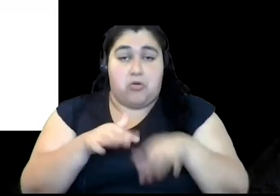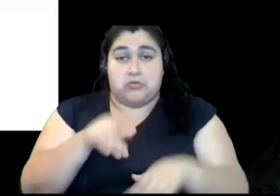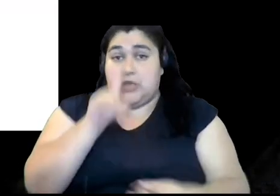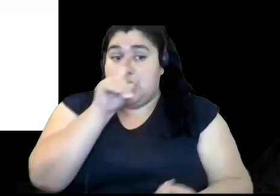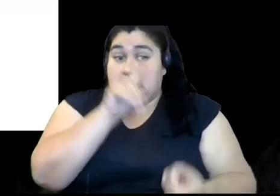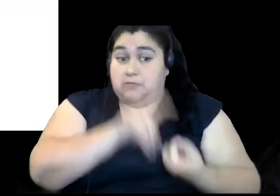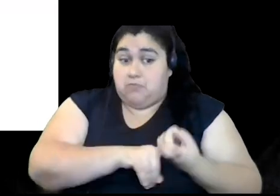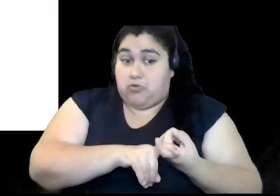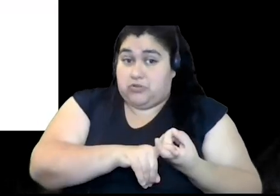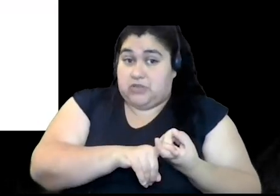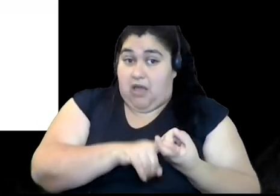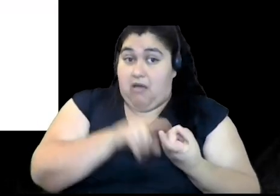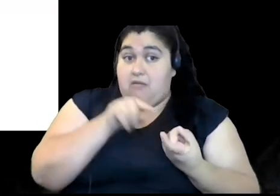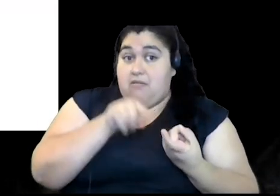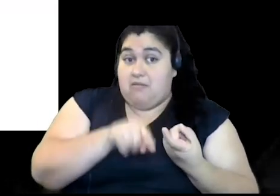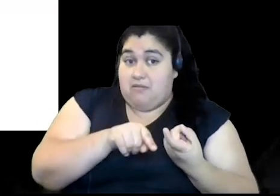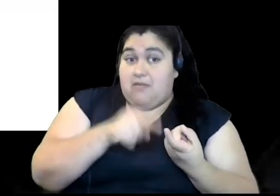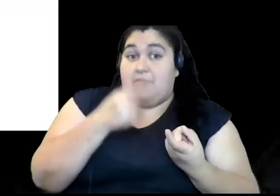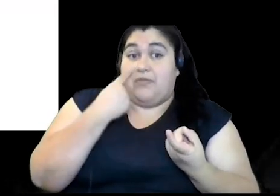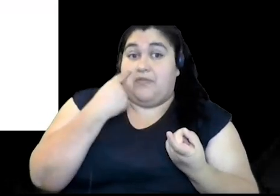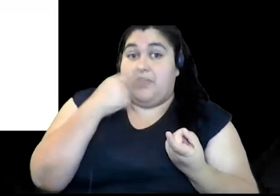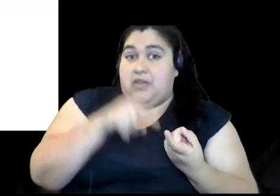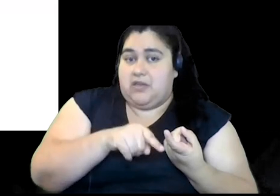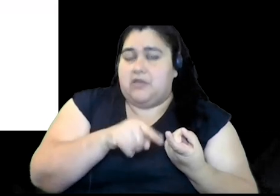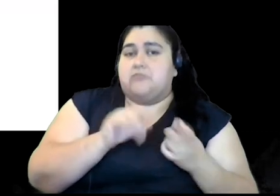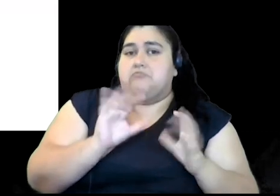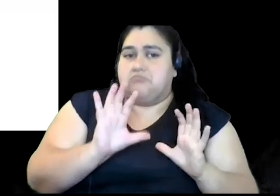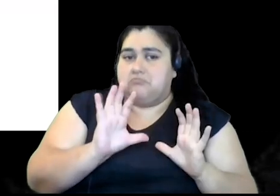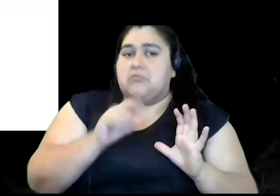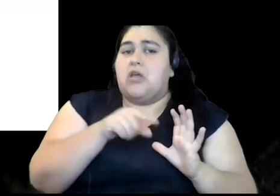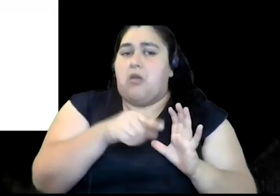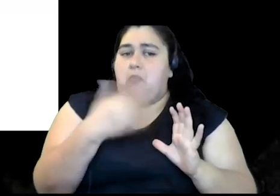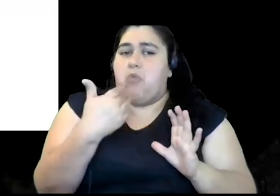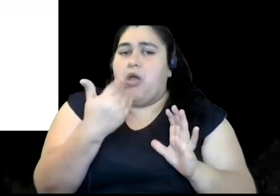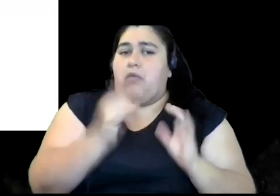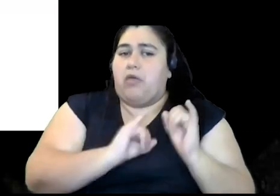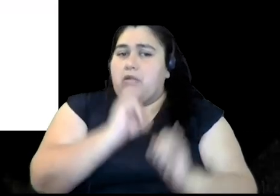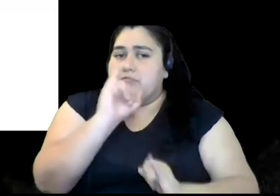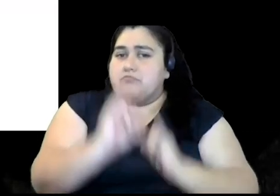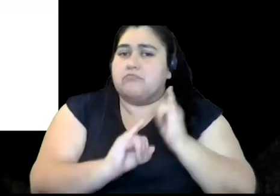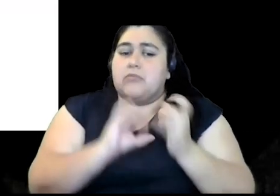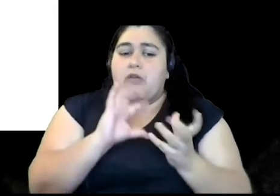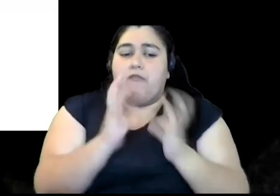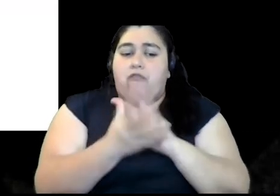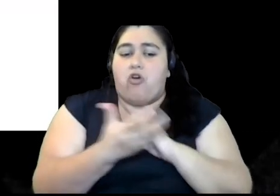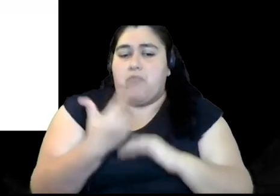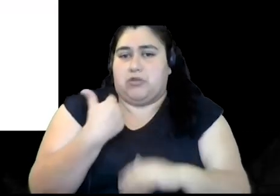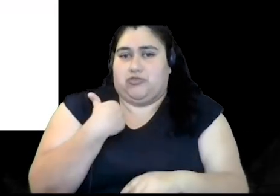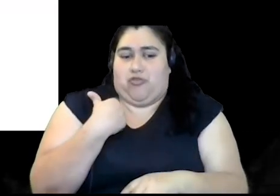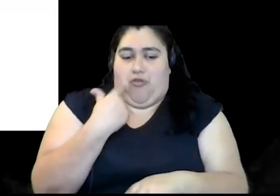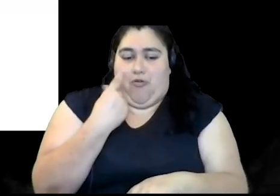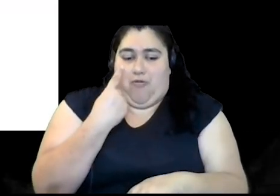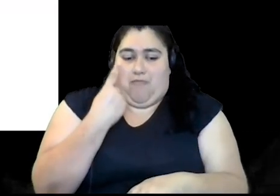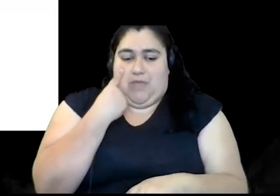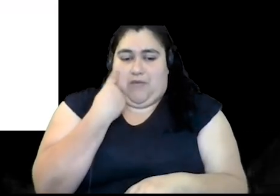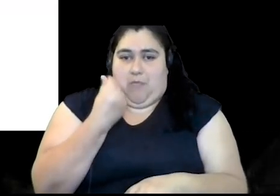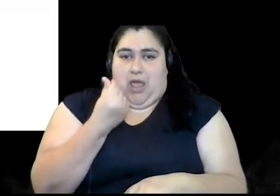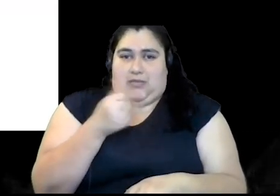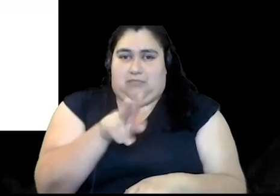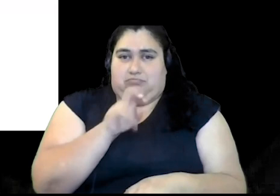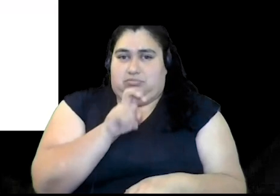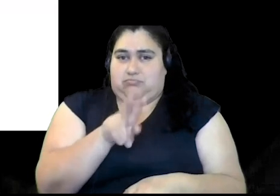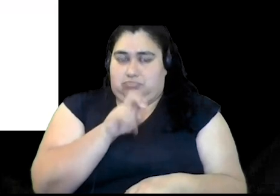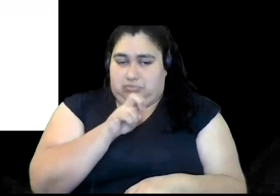cónyuge supérstite puede acreditar que es el único medio de subsistencia y